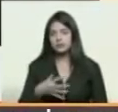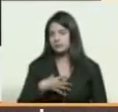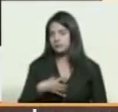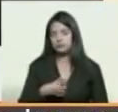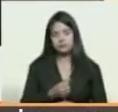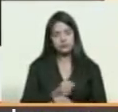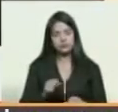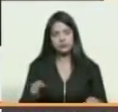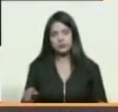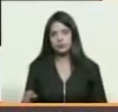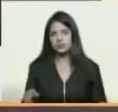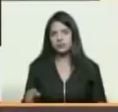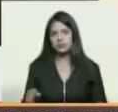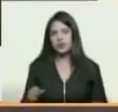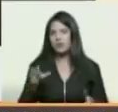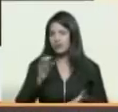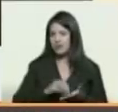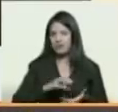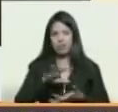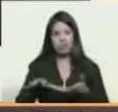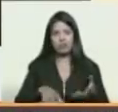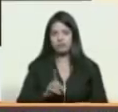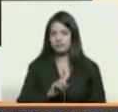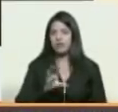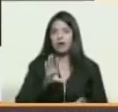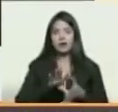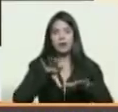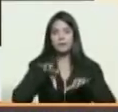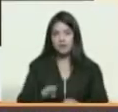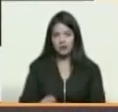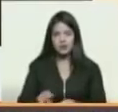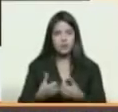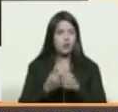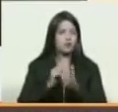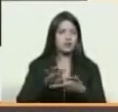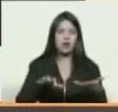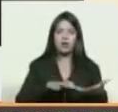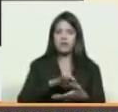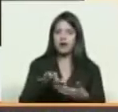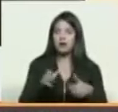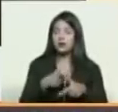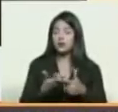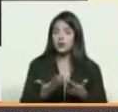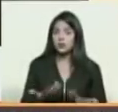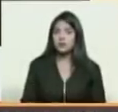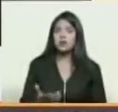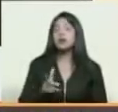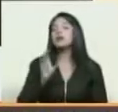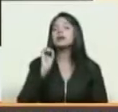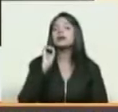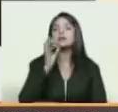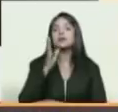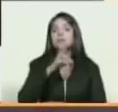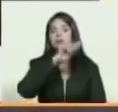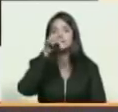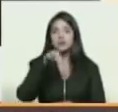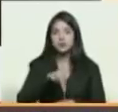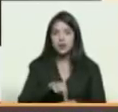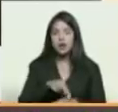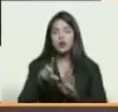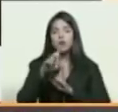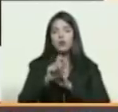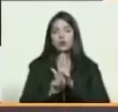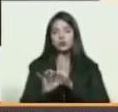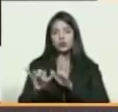volver el neoliberalismo, el capitalismo salvaje. Por eso el papel de la Asamblea Nacional